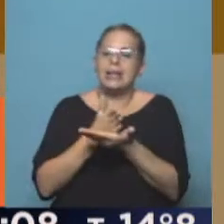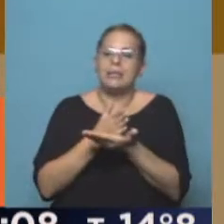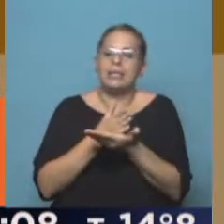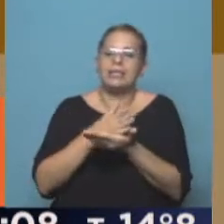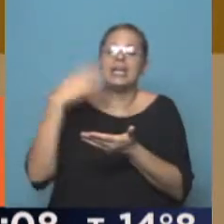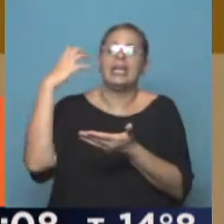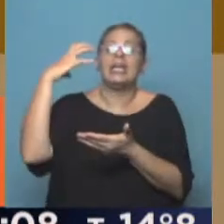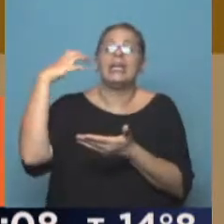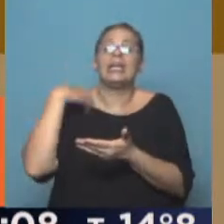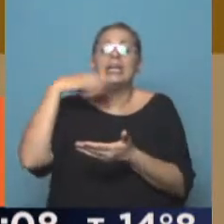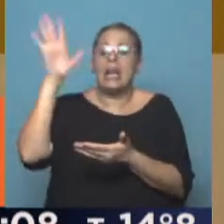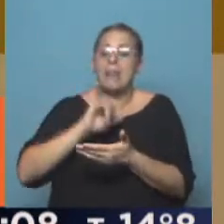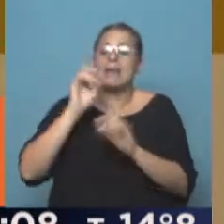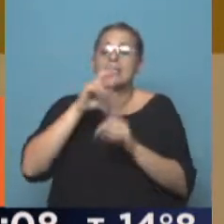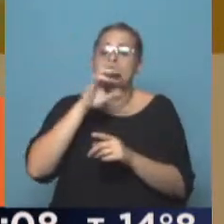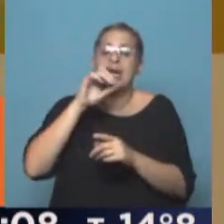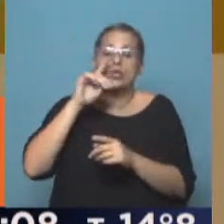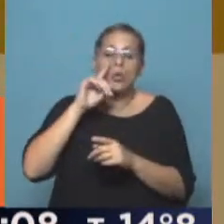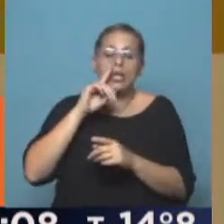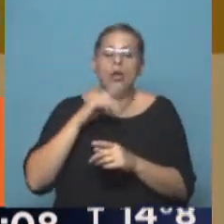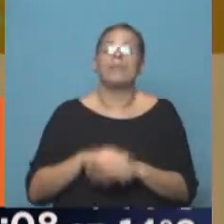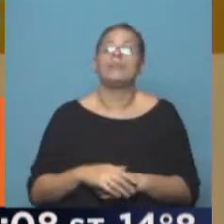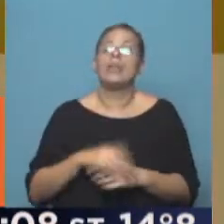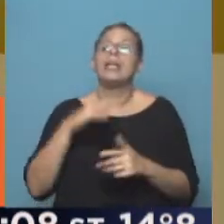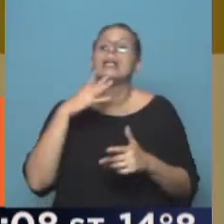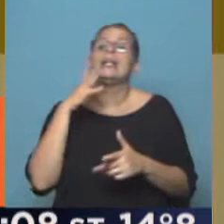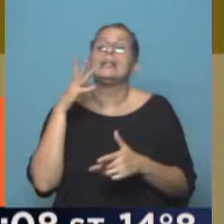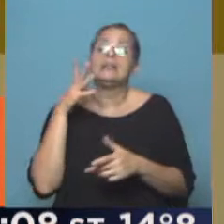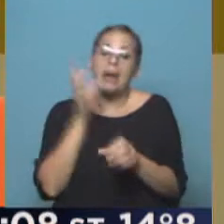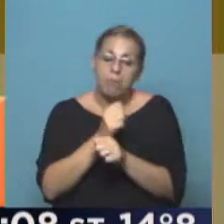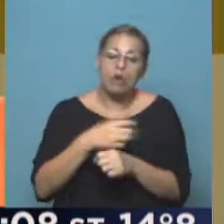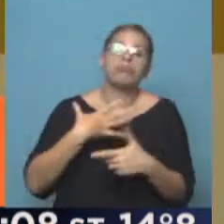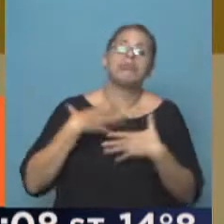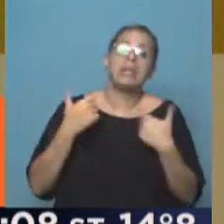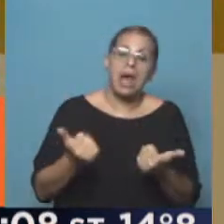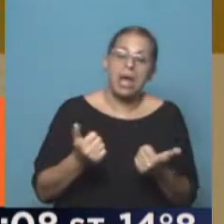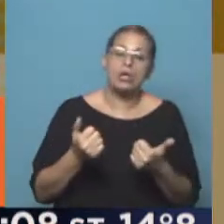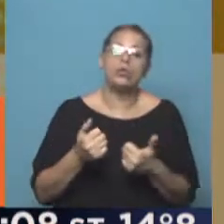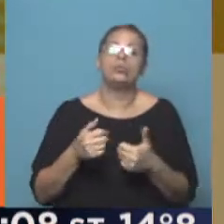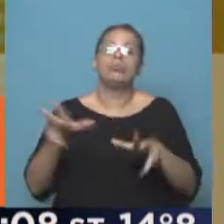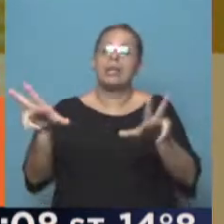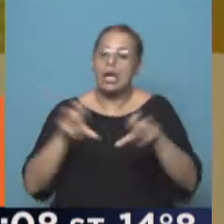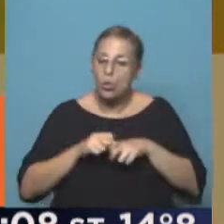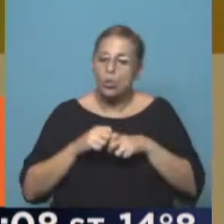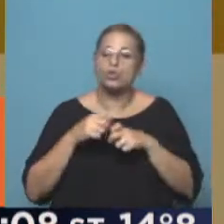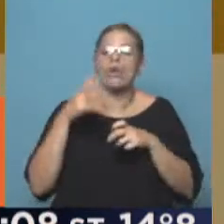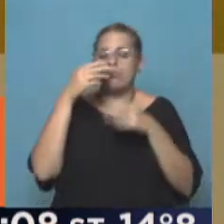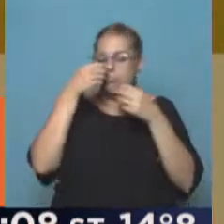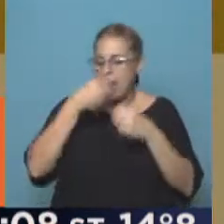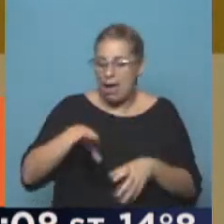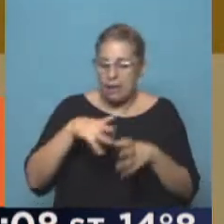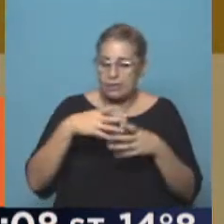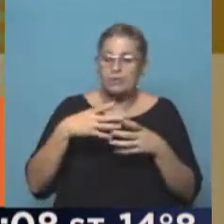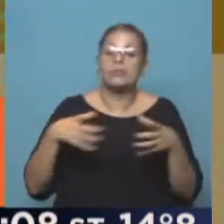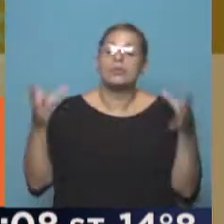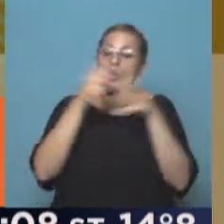ninguna gran ciudad del mundo entonces en transporte en salud en la recolección y sobre todo la exposición final de los recursos de los decididos se requiere un